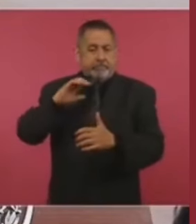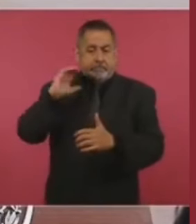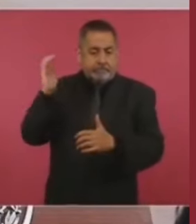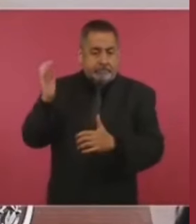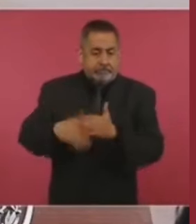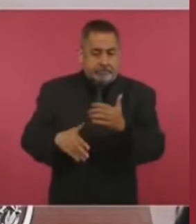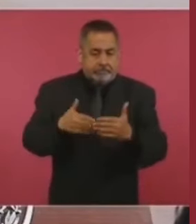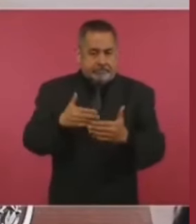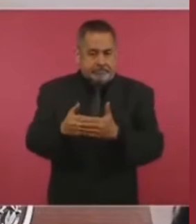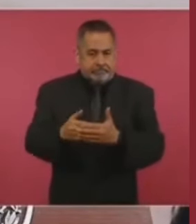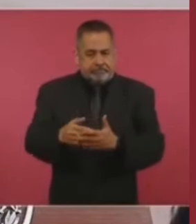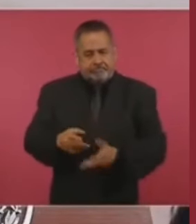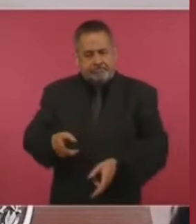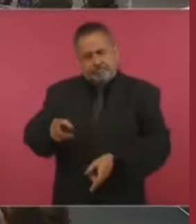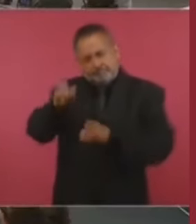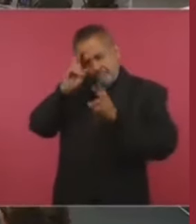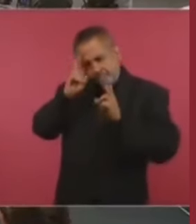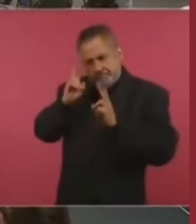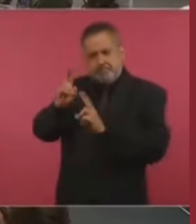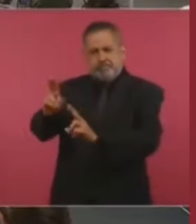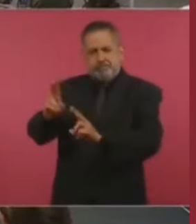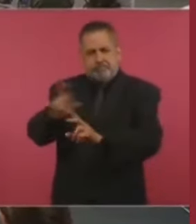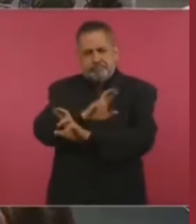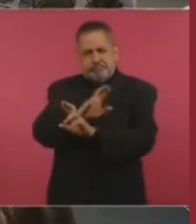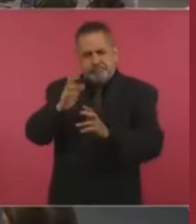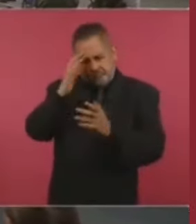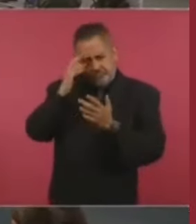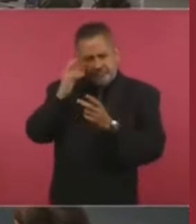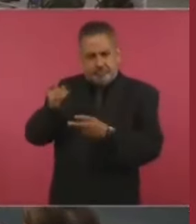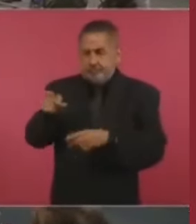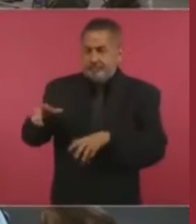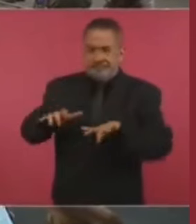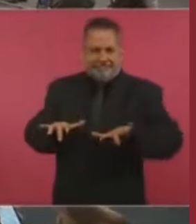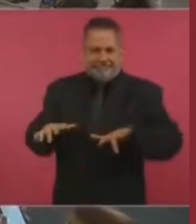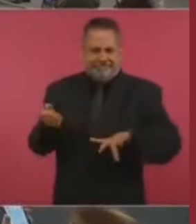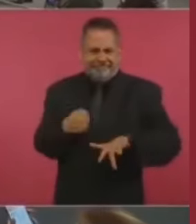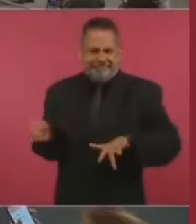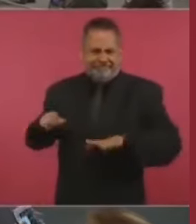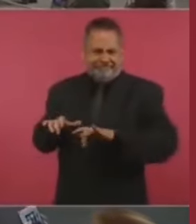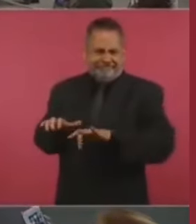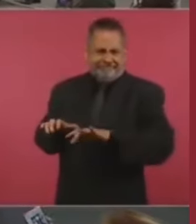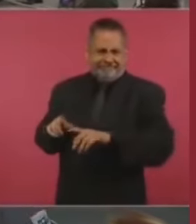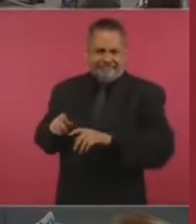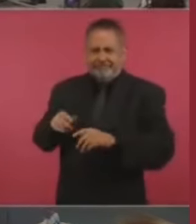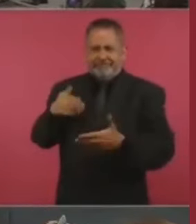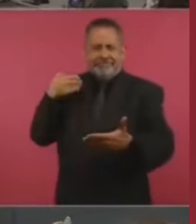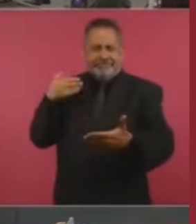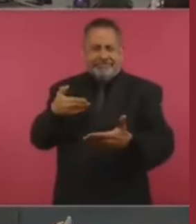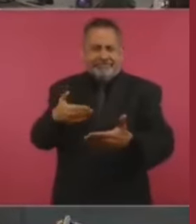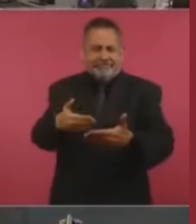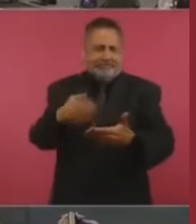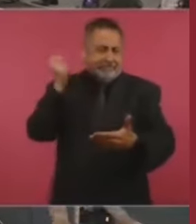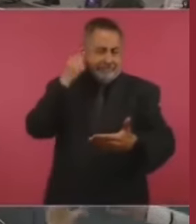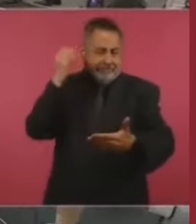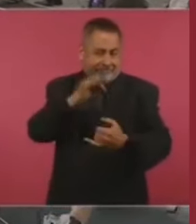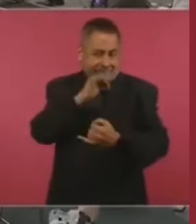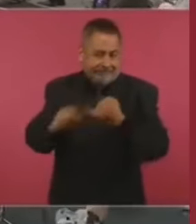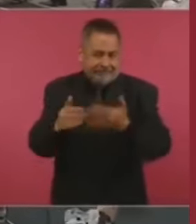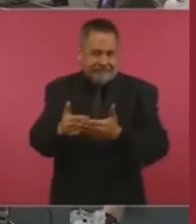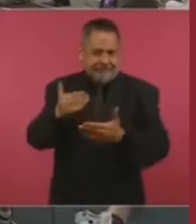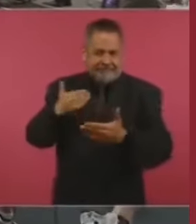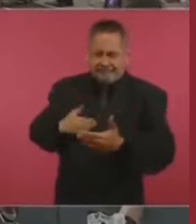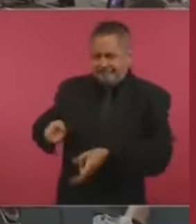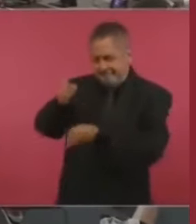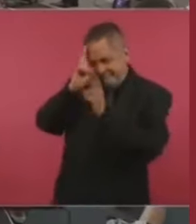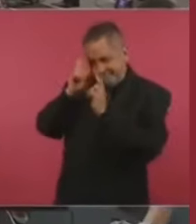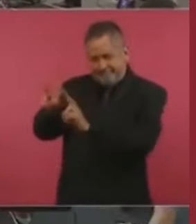su integridad este gesto muestra el respeto y admiración que el presidente mexicano tiene hacia Mujica y su legado